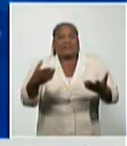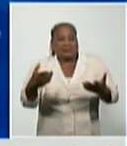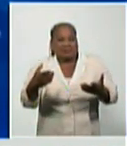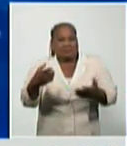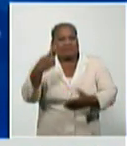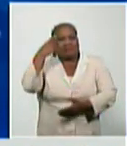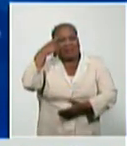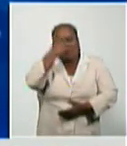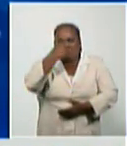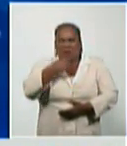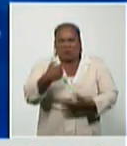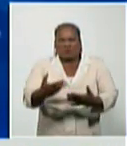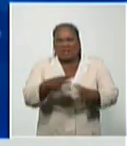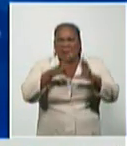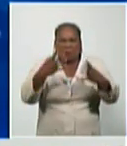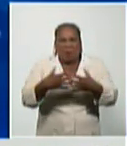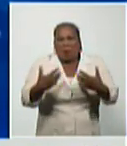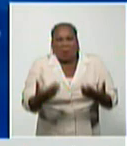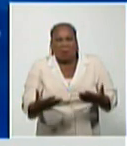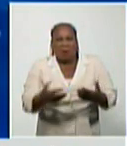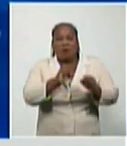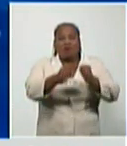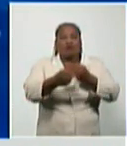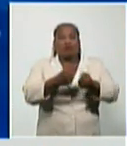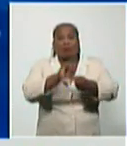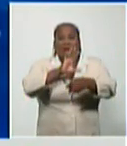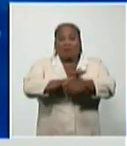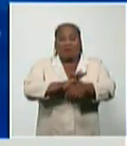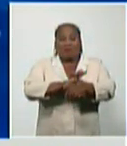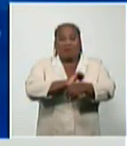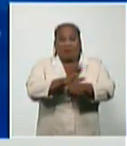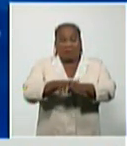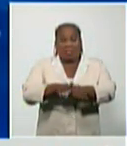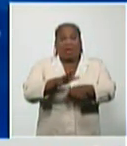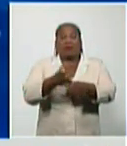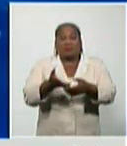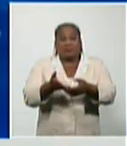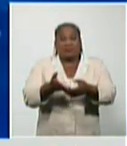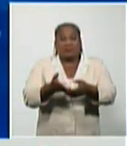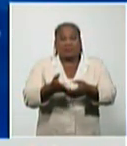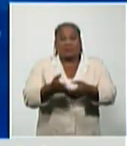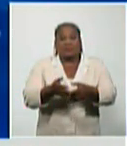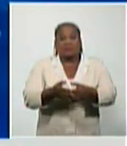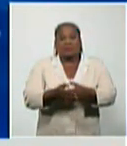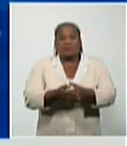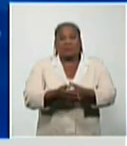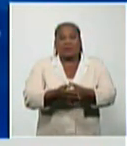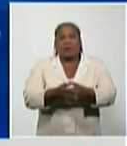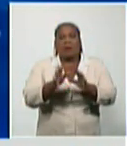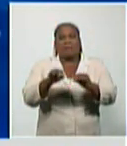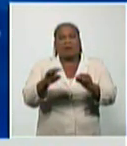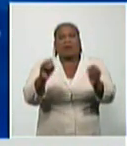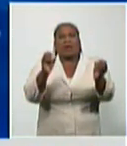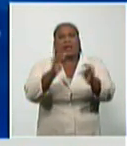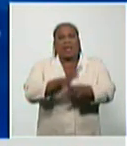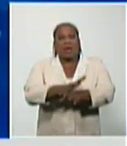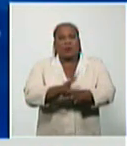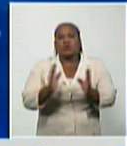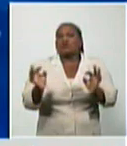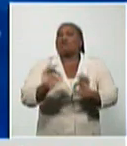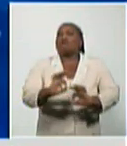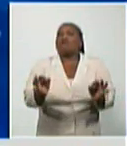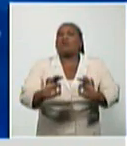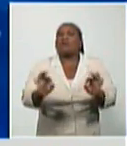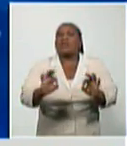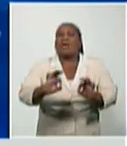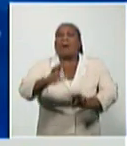el control de esta enfermedad? Que además, para ser claros, no hay una vacuna todavía que